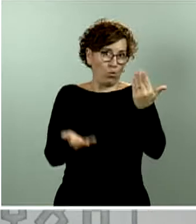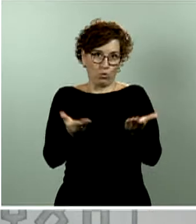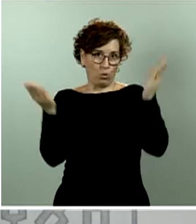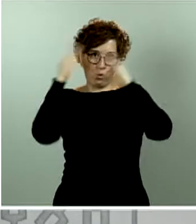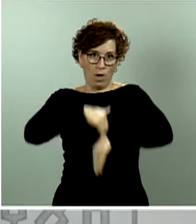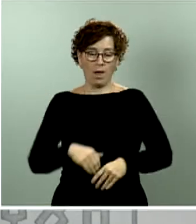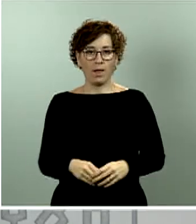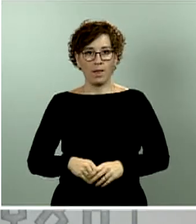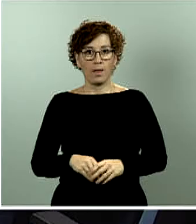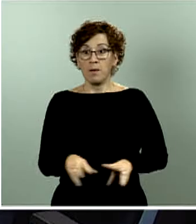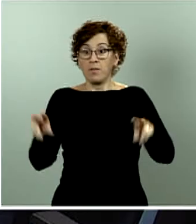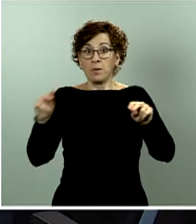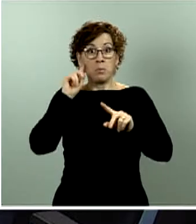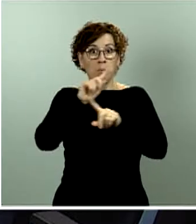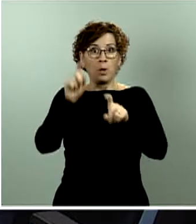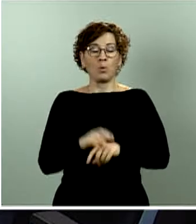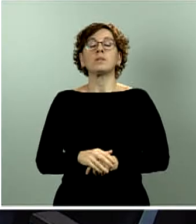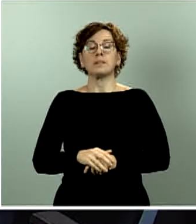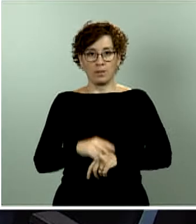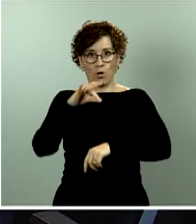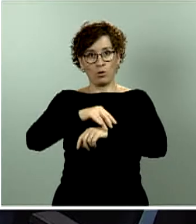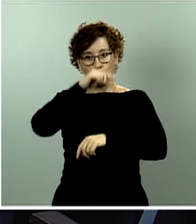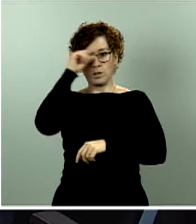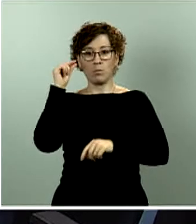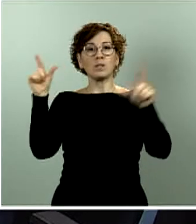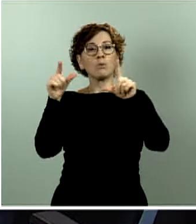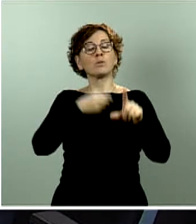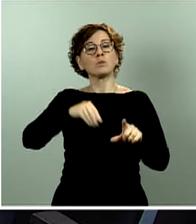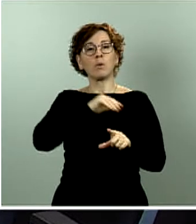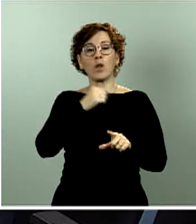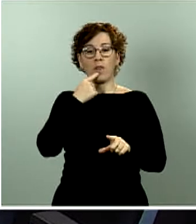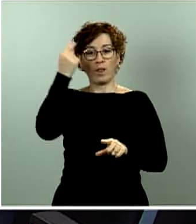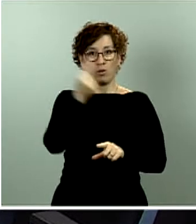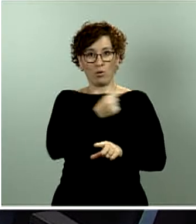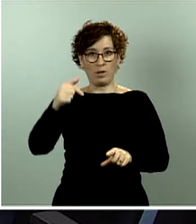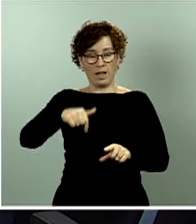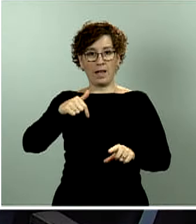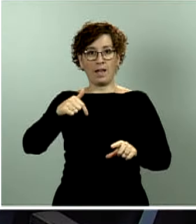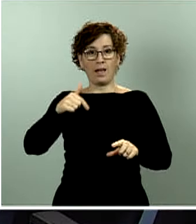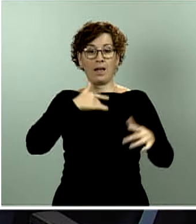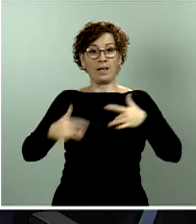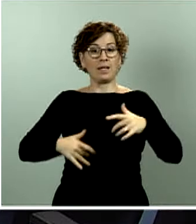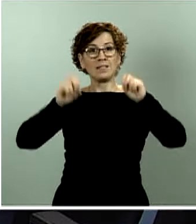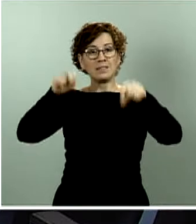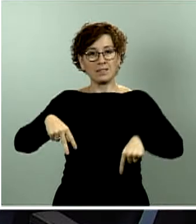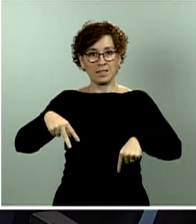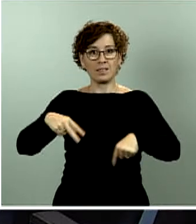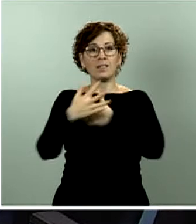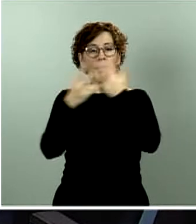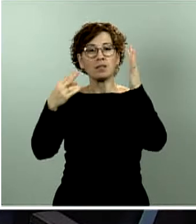Sí, doctor Simón, Televisión Española pregunta, el dato total asintomáticos de hoy es de 17.854, ayer era de